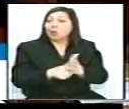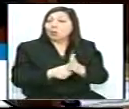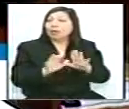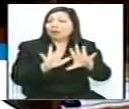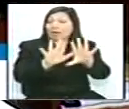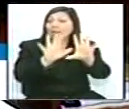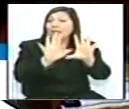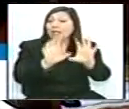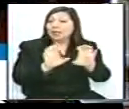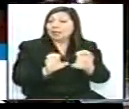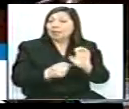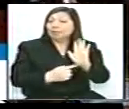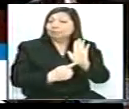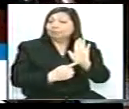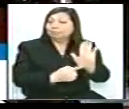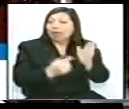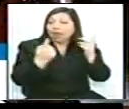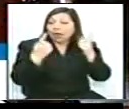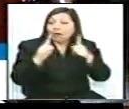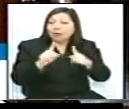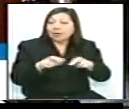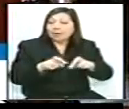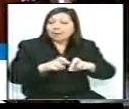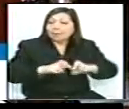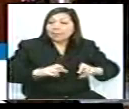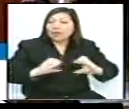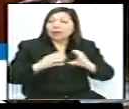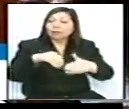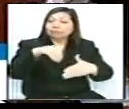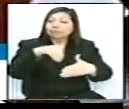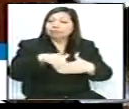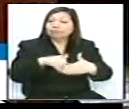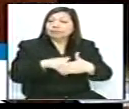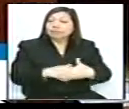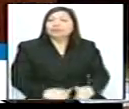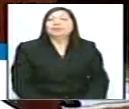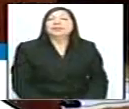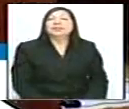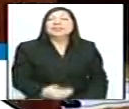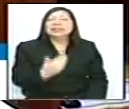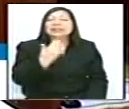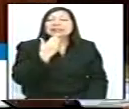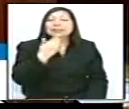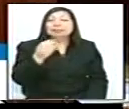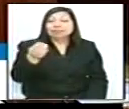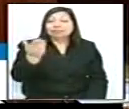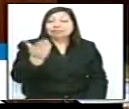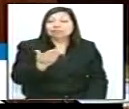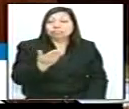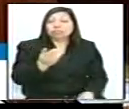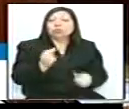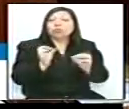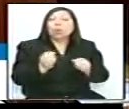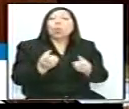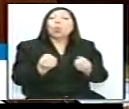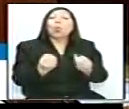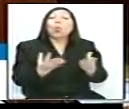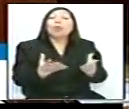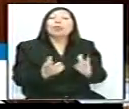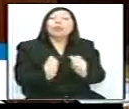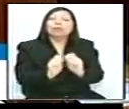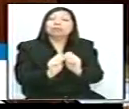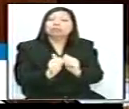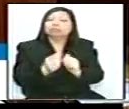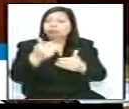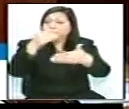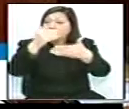evaluación de los profesionales presentados, acordó proponer al Pleno del Congreso la elección de los siguientes candidatos a magistrados del Tribunal Constitucional, quienes